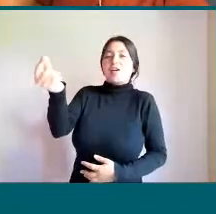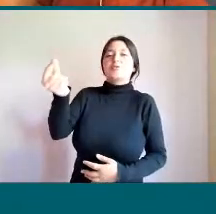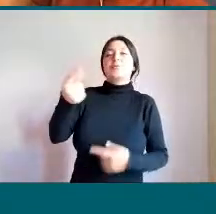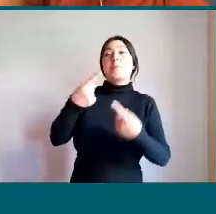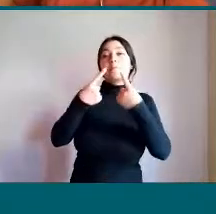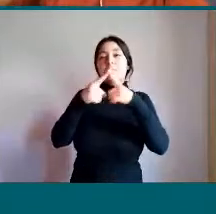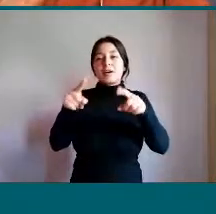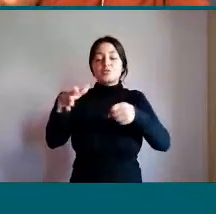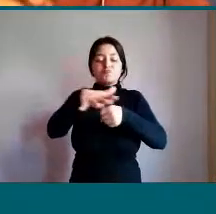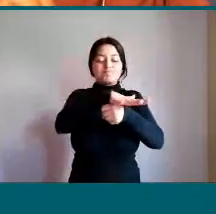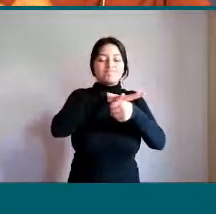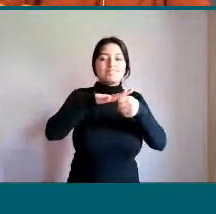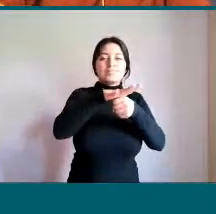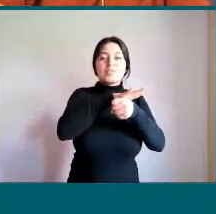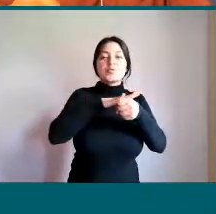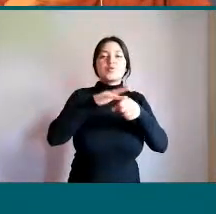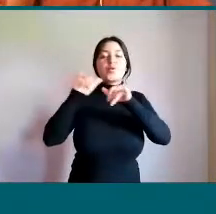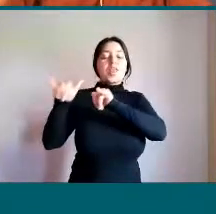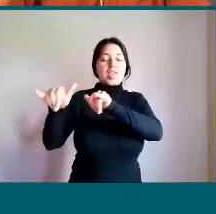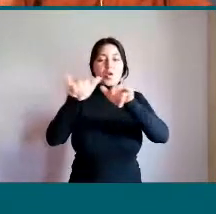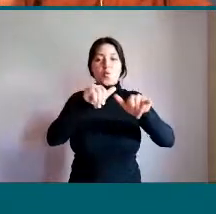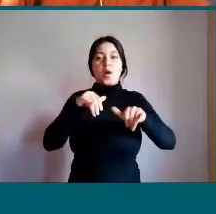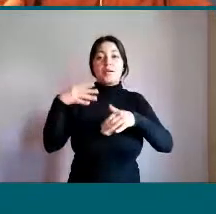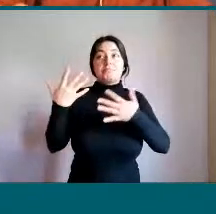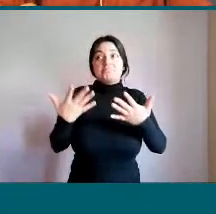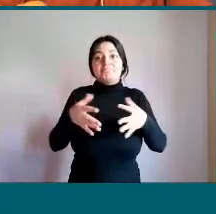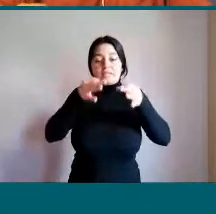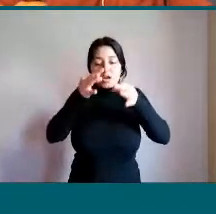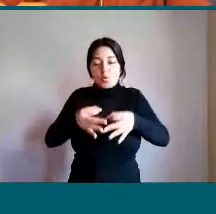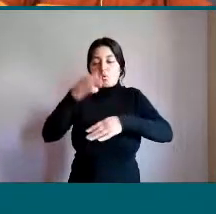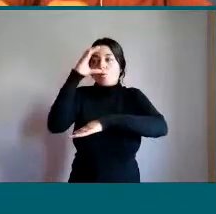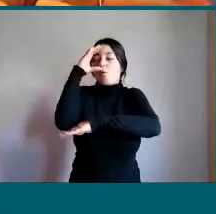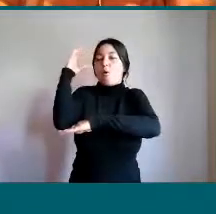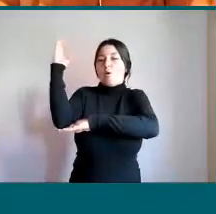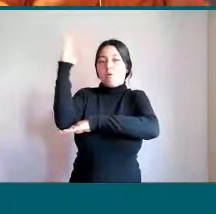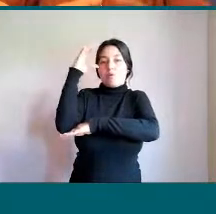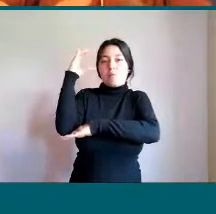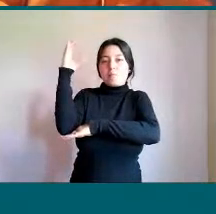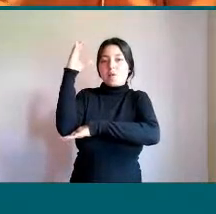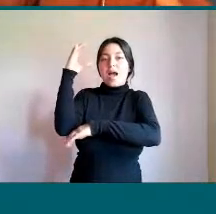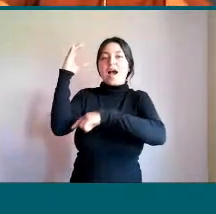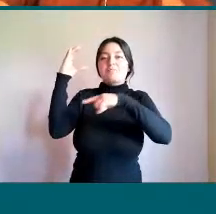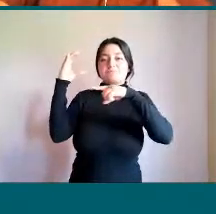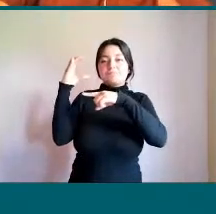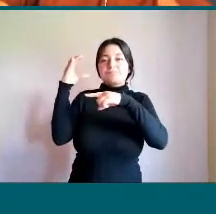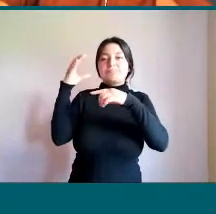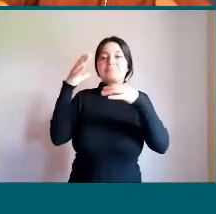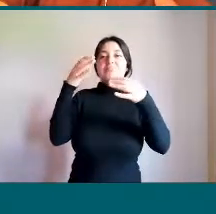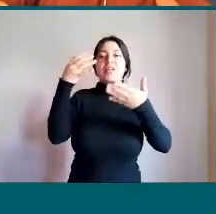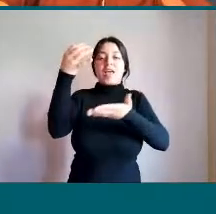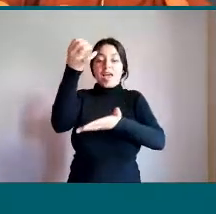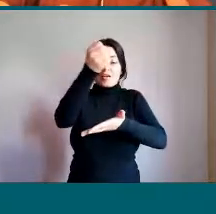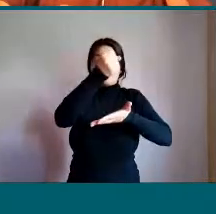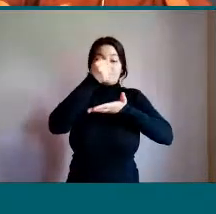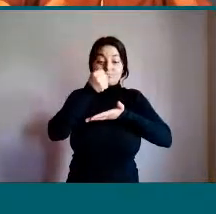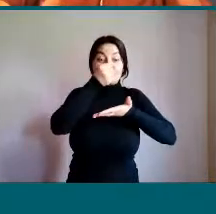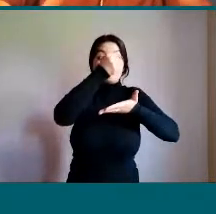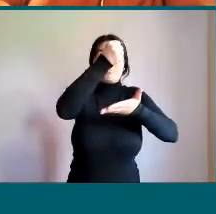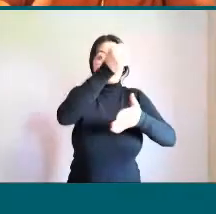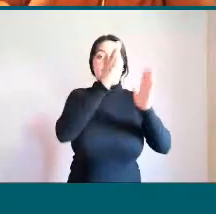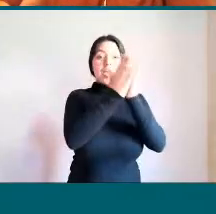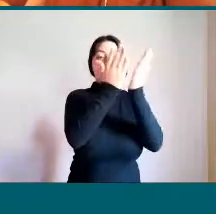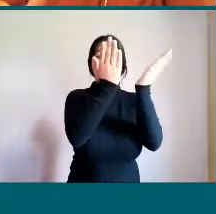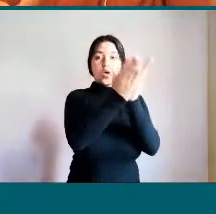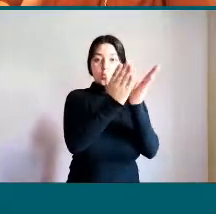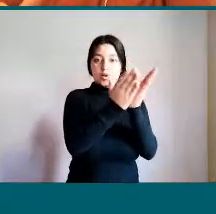problemas. Seguramente en Colombia tenéis una generalmente baja inversión en educación, porque la educación cuesta